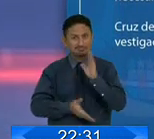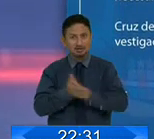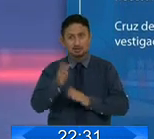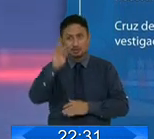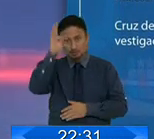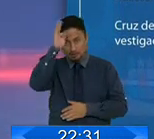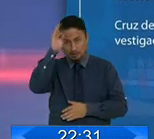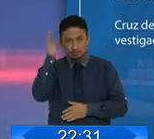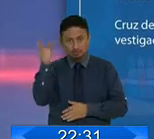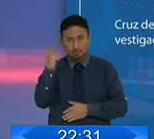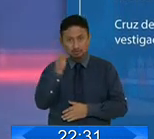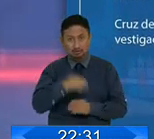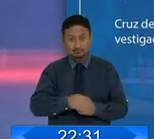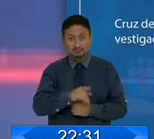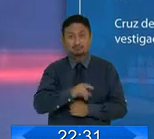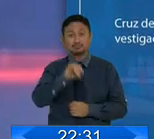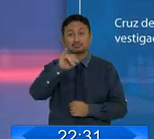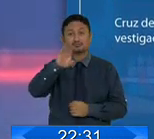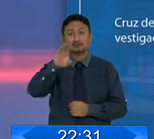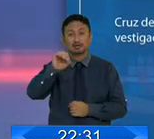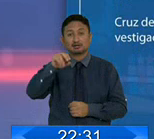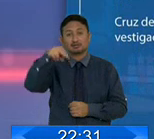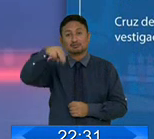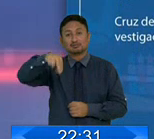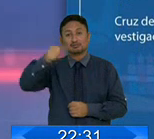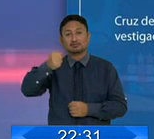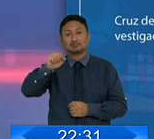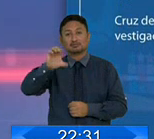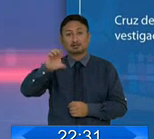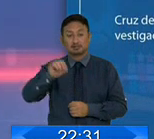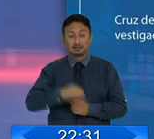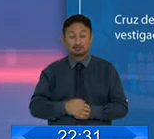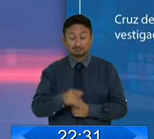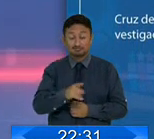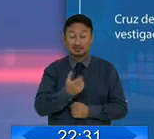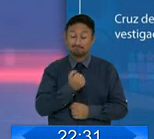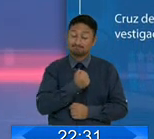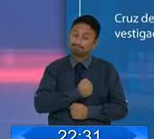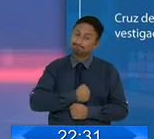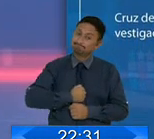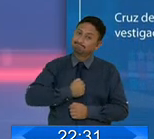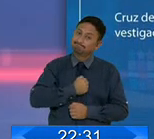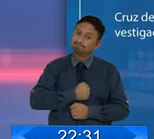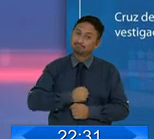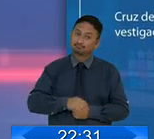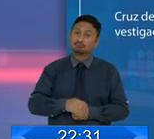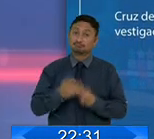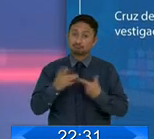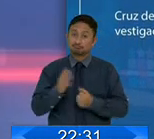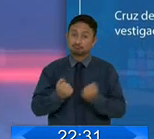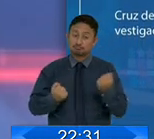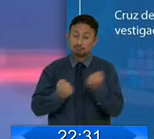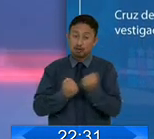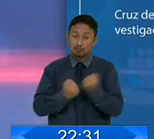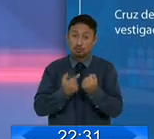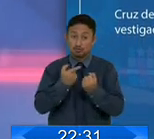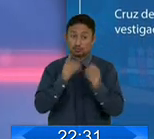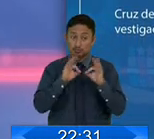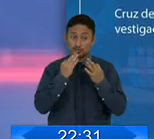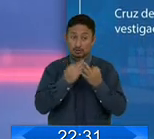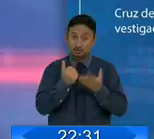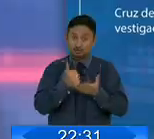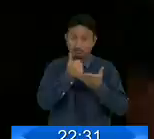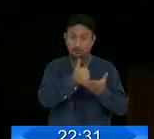salud de las ciudades de Ica y Nazca y anunció que lamenta lo sucedido, así como también brindará apoyo necesario a los familiares de